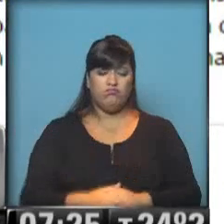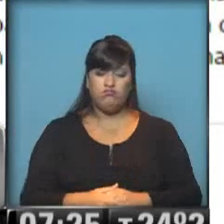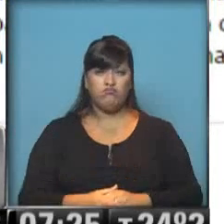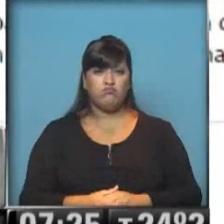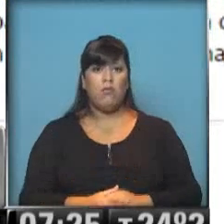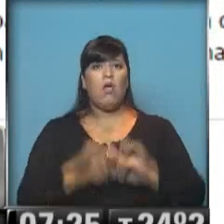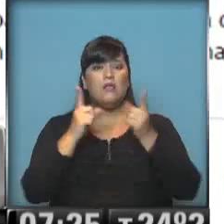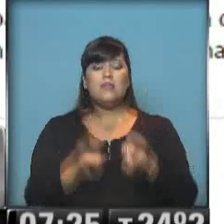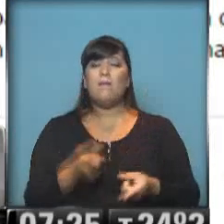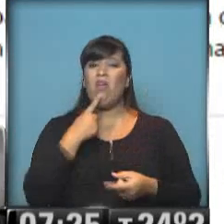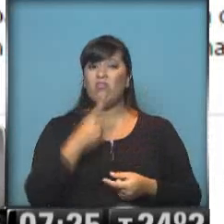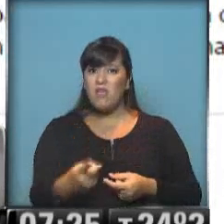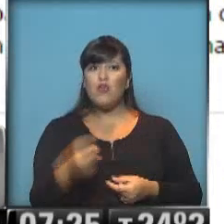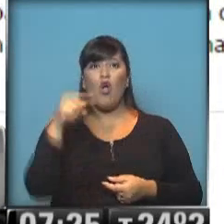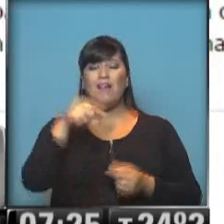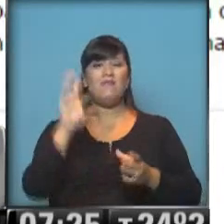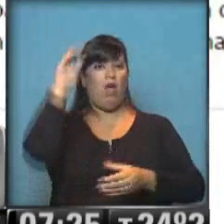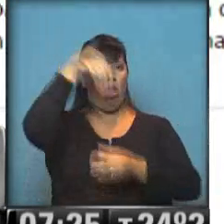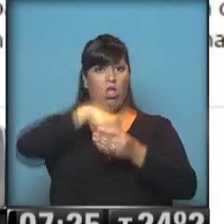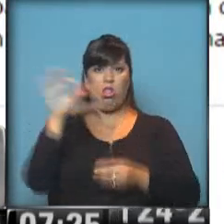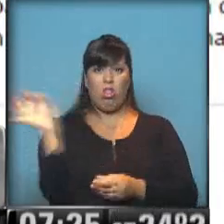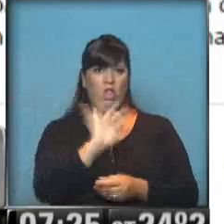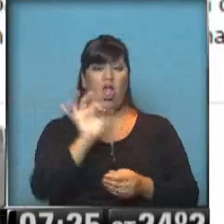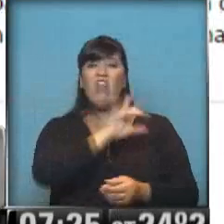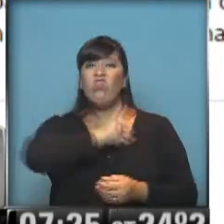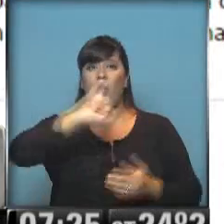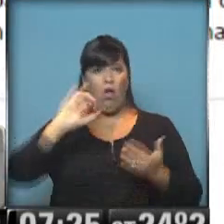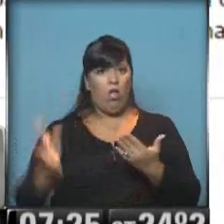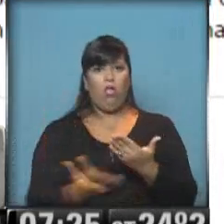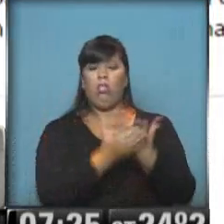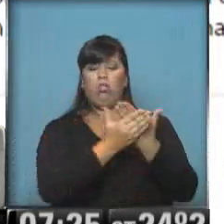y recordó que no fueron incluidas ni siquiera en esa denuncia que ya se había presentado.